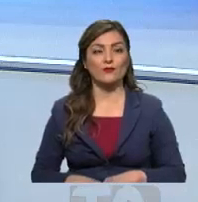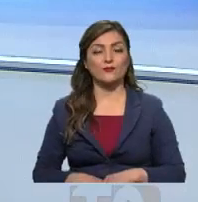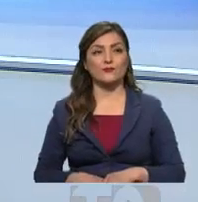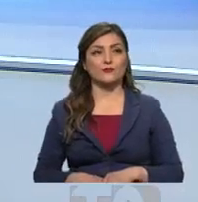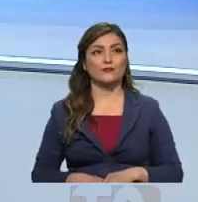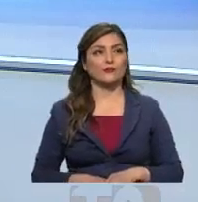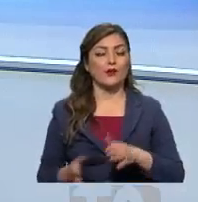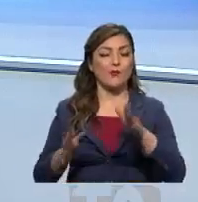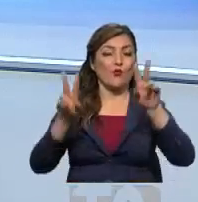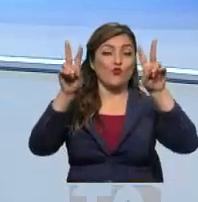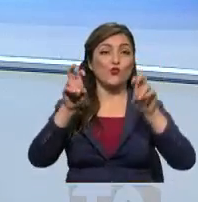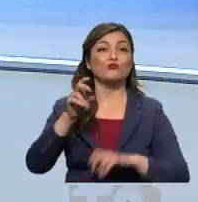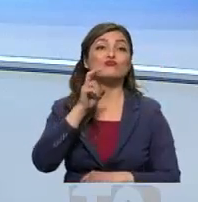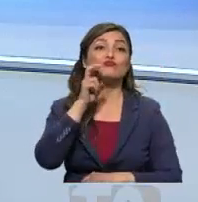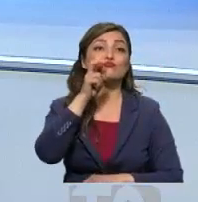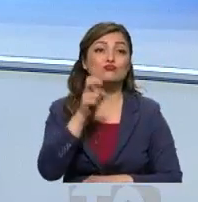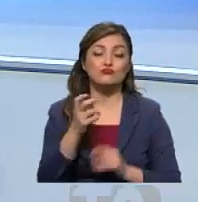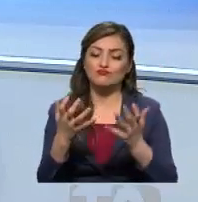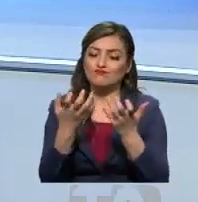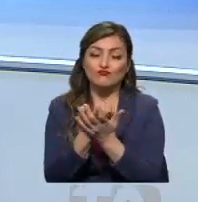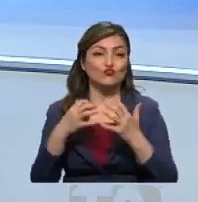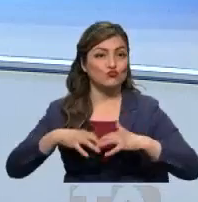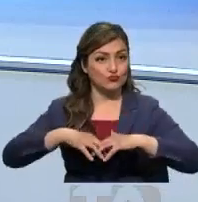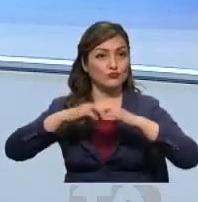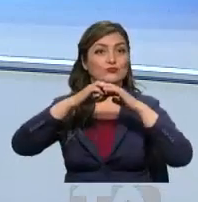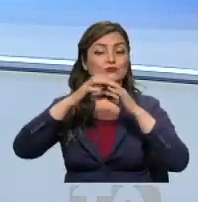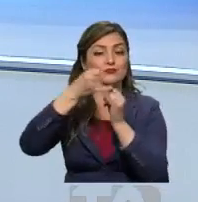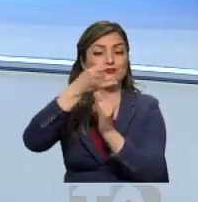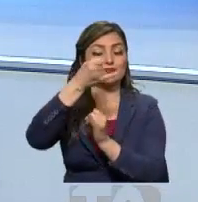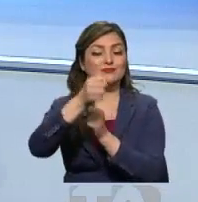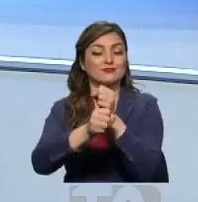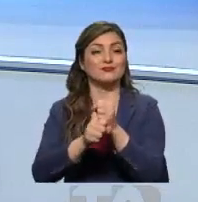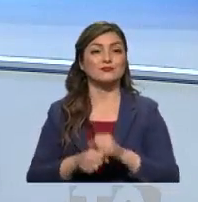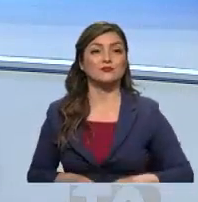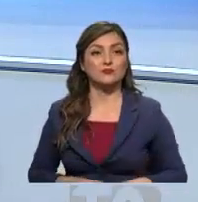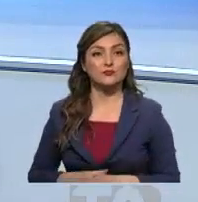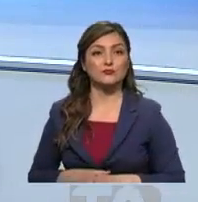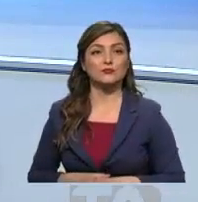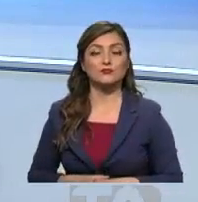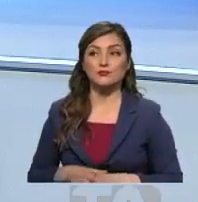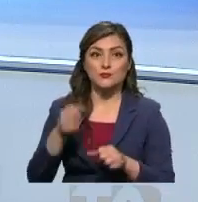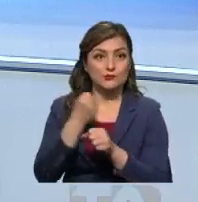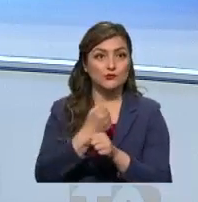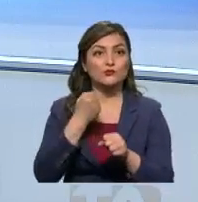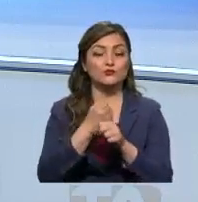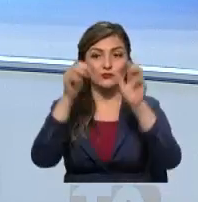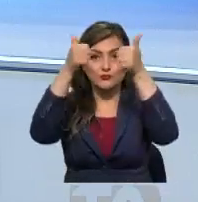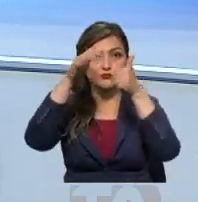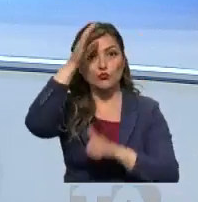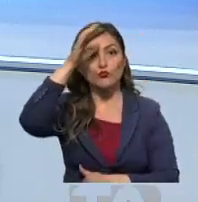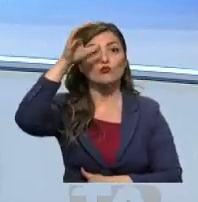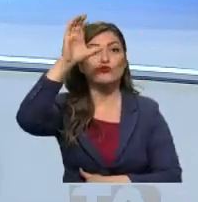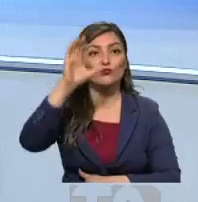sector turístico espera alcanzar una verdadera reactivación hasta fines de año, mientras que los trabajadores del arte y la